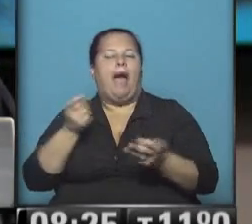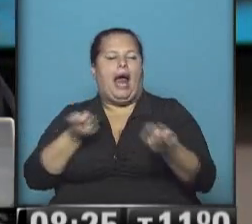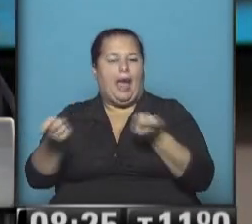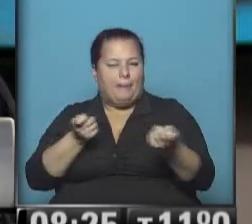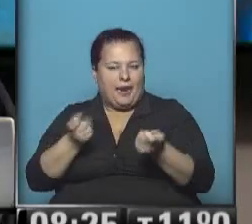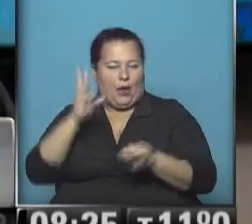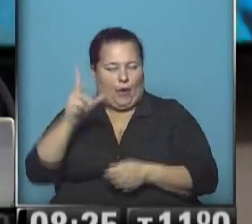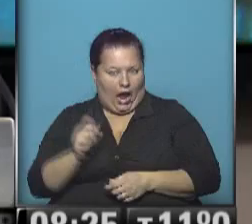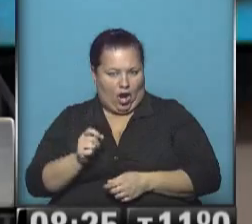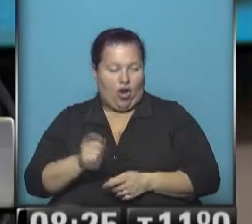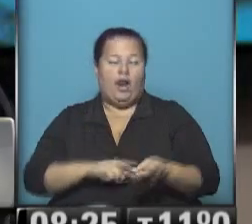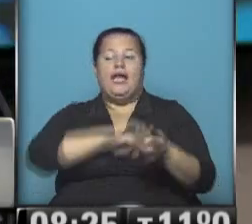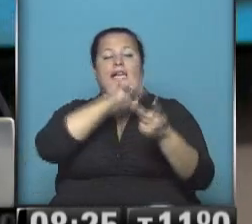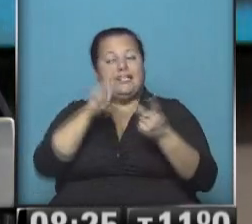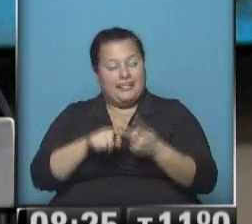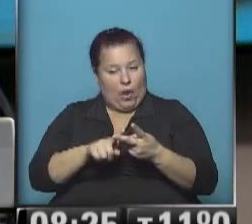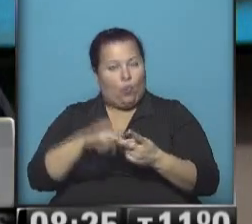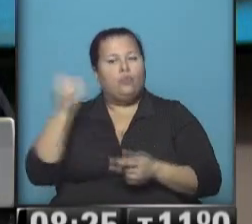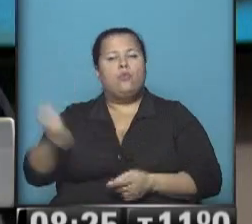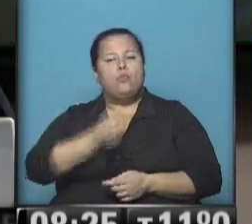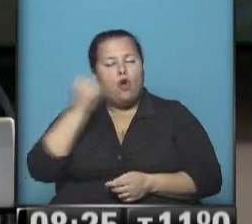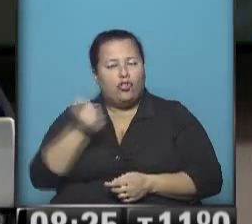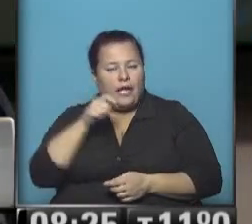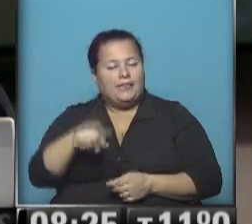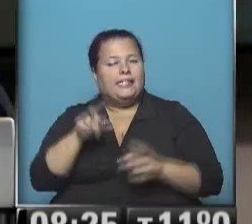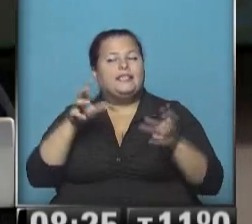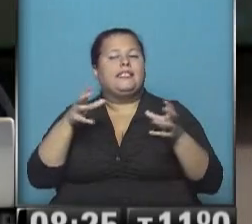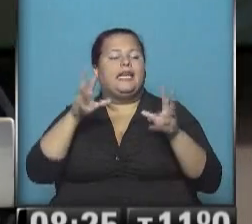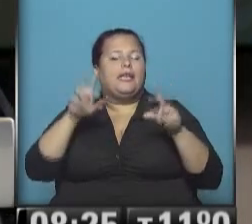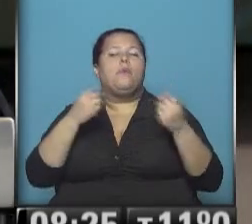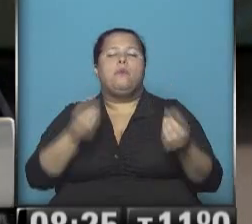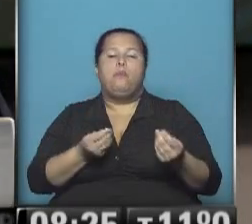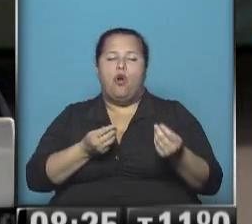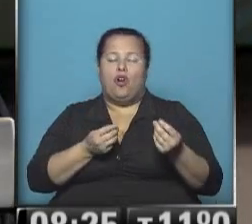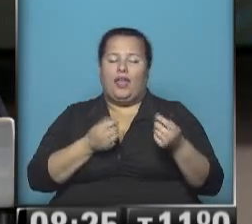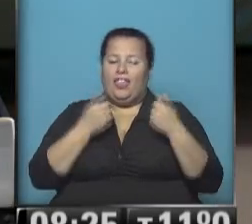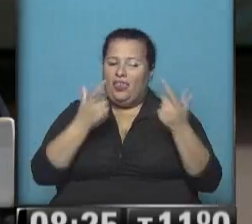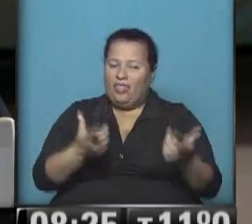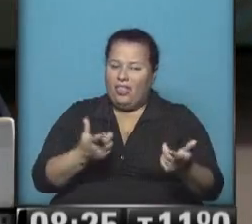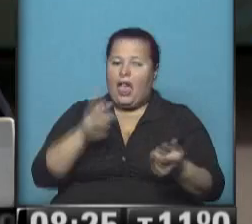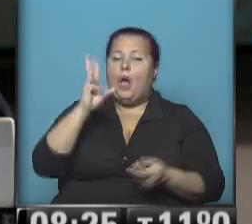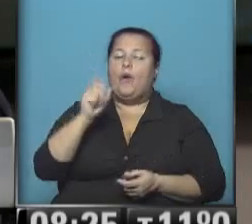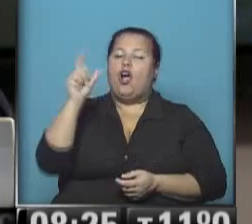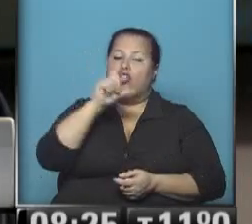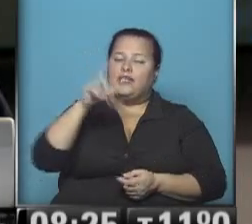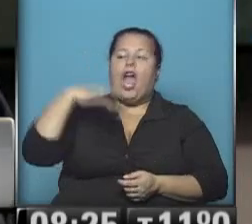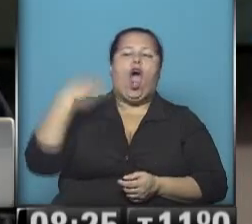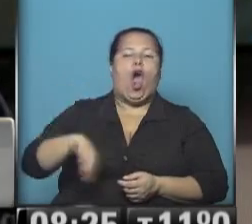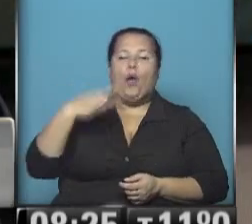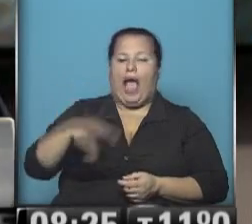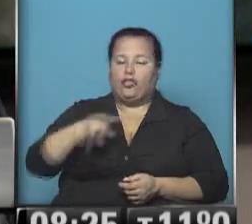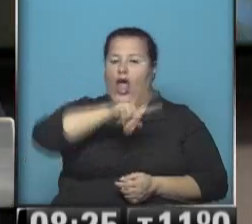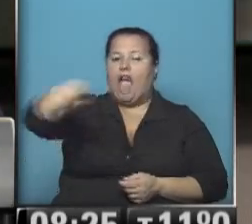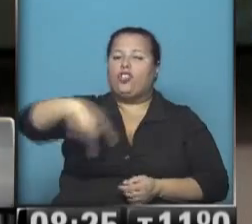en bancos y en segundo lugar es importante esta carta orgánica porque también ha permitido que el banco central obligue a los bancos